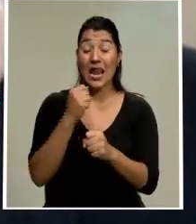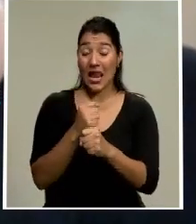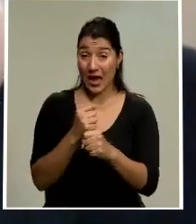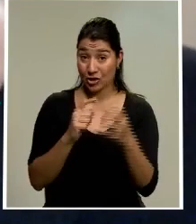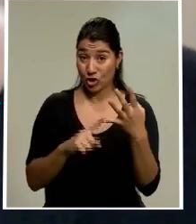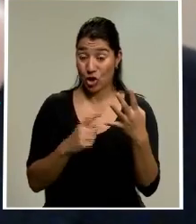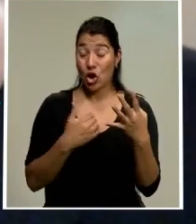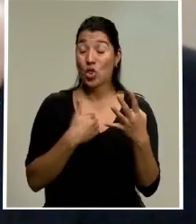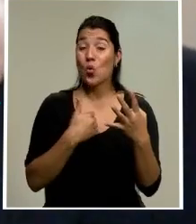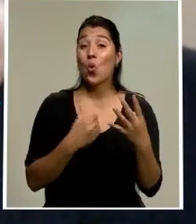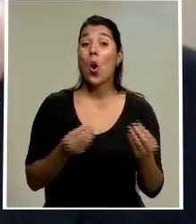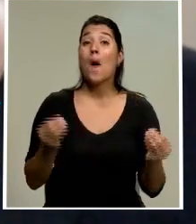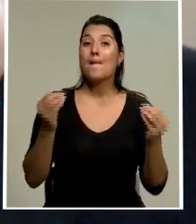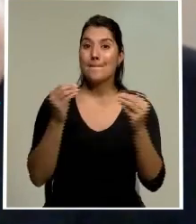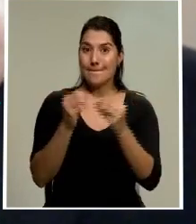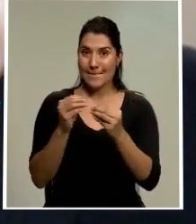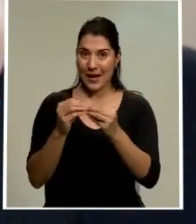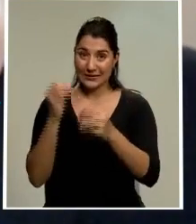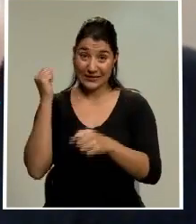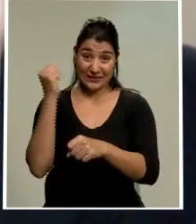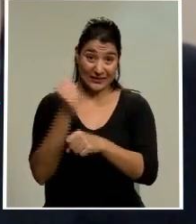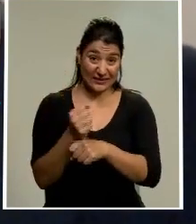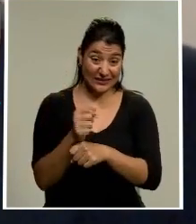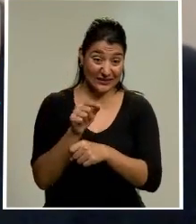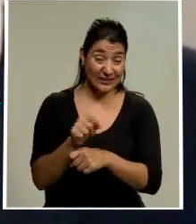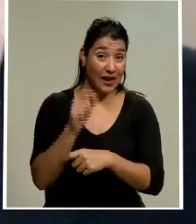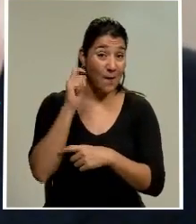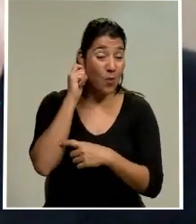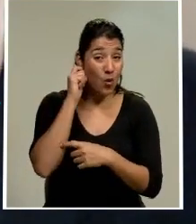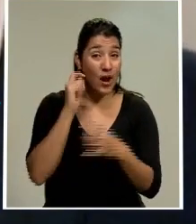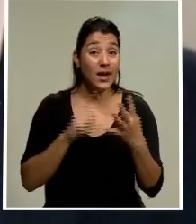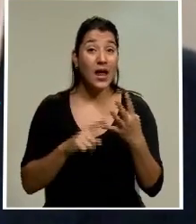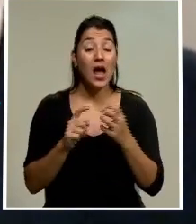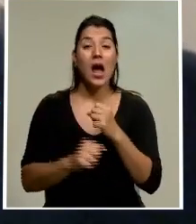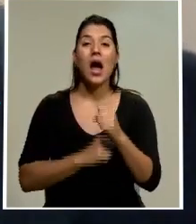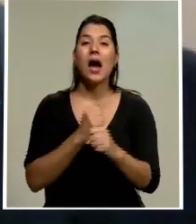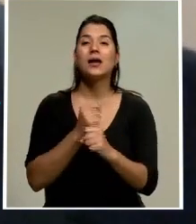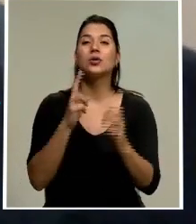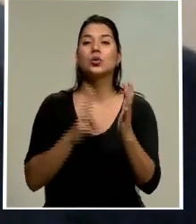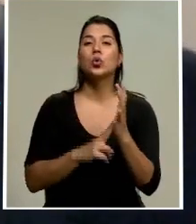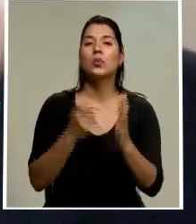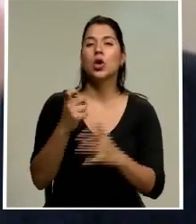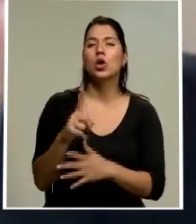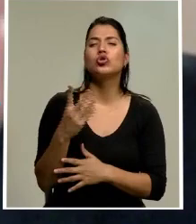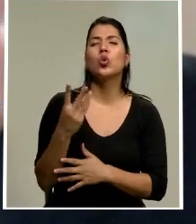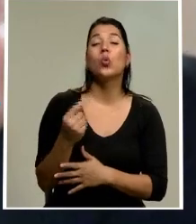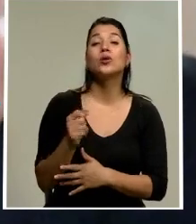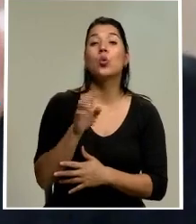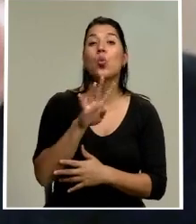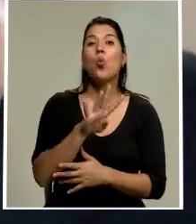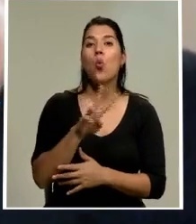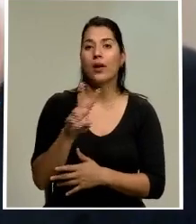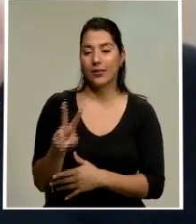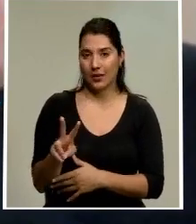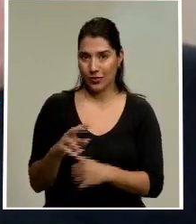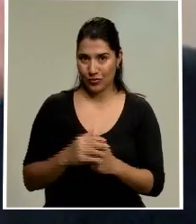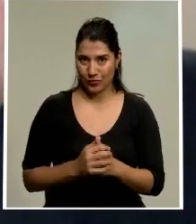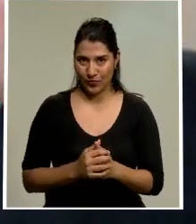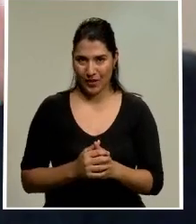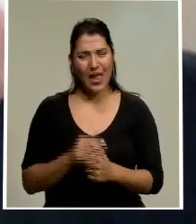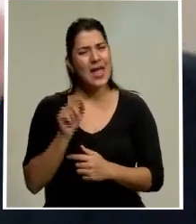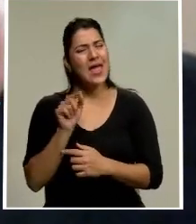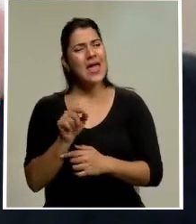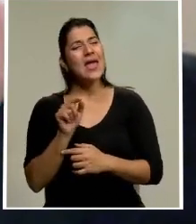hubo mayor feminicidios registrados es en el 2011 con 42 feminicidios. Este es un